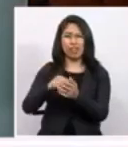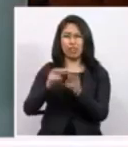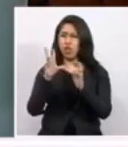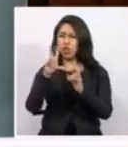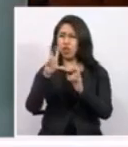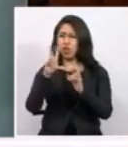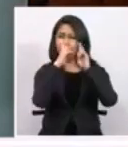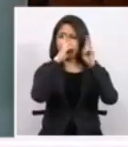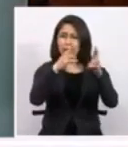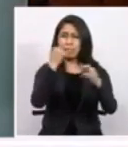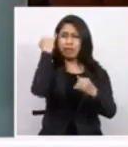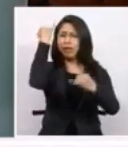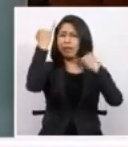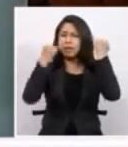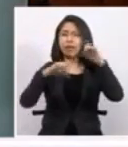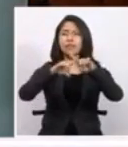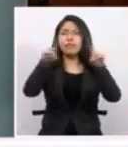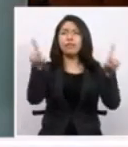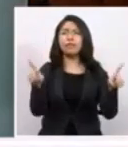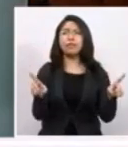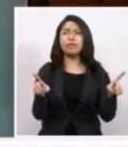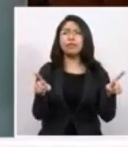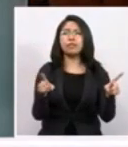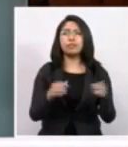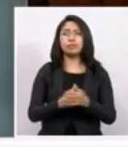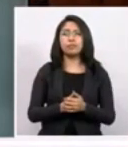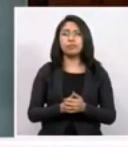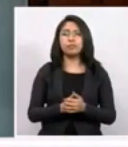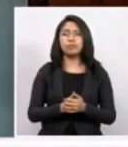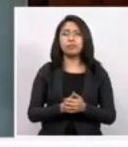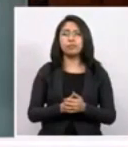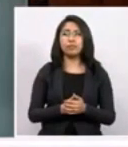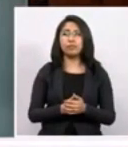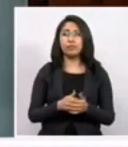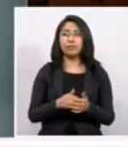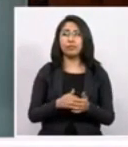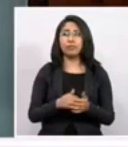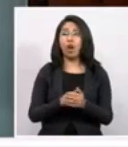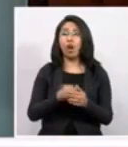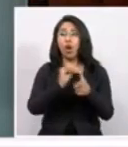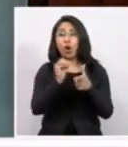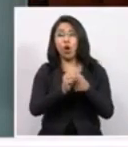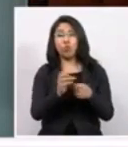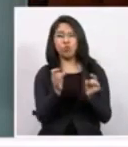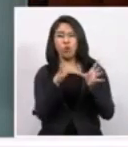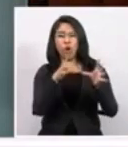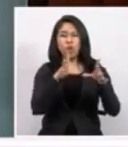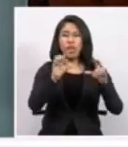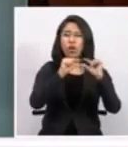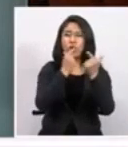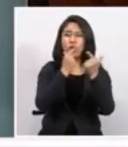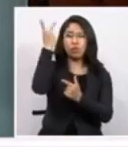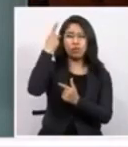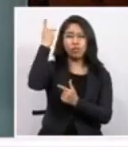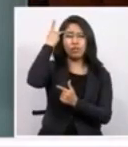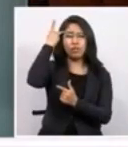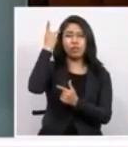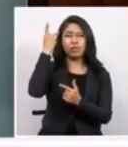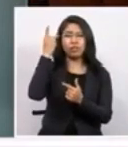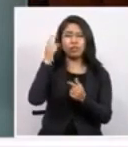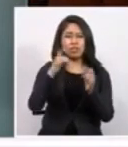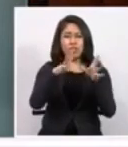de pensamiento, en donde ser de otro partido o color político te hace ser objeto de